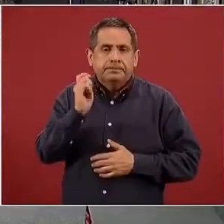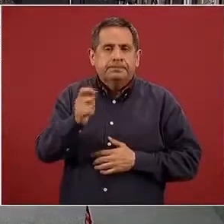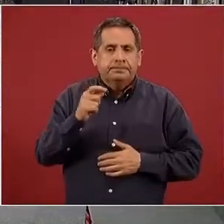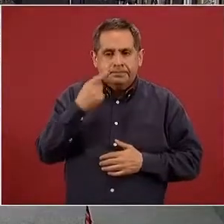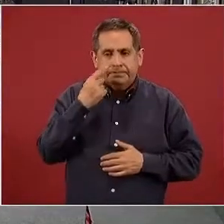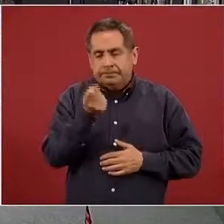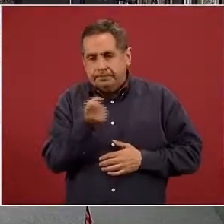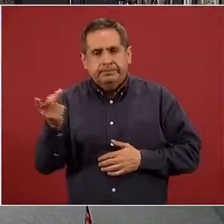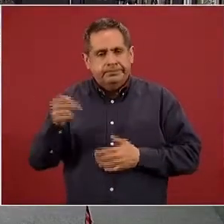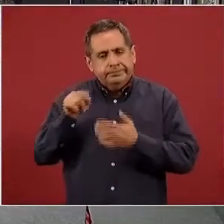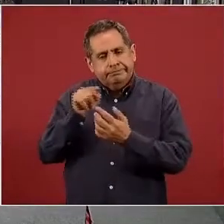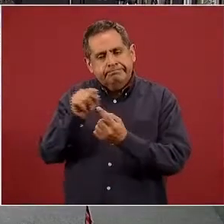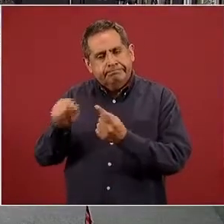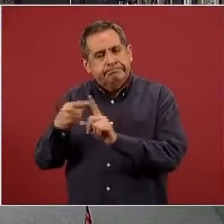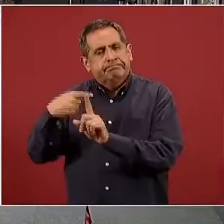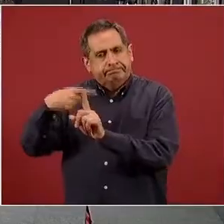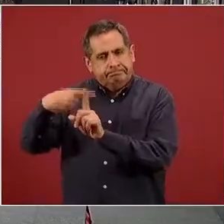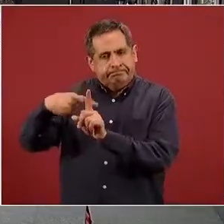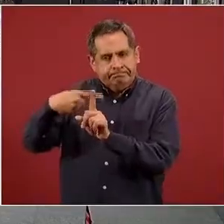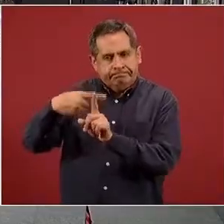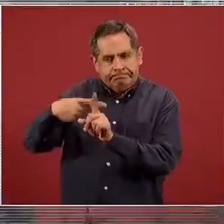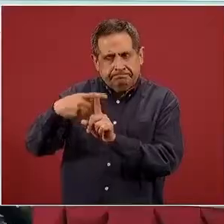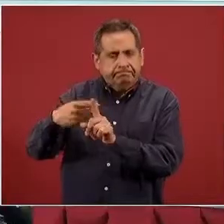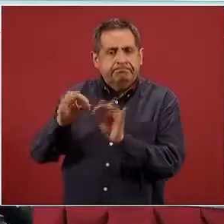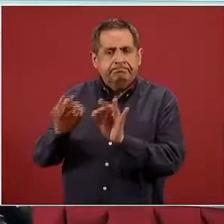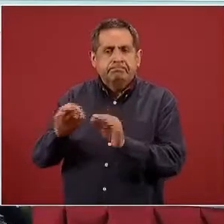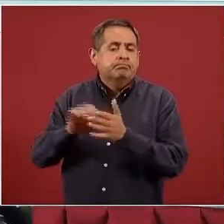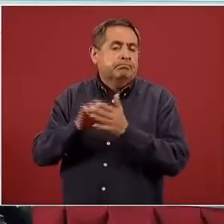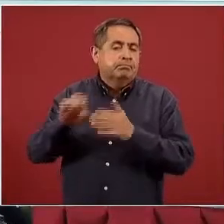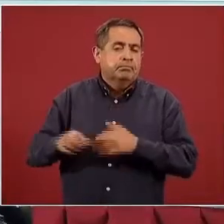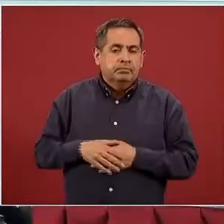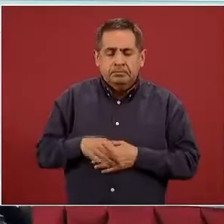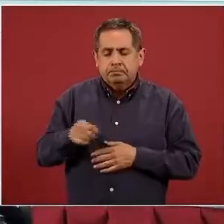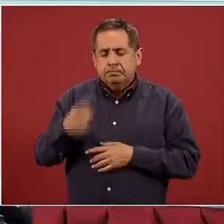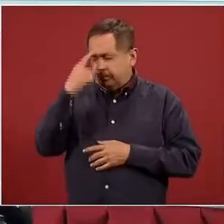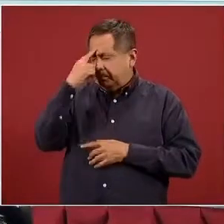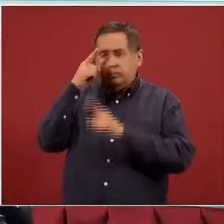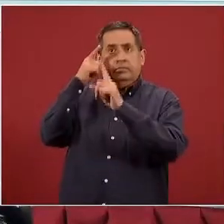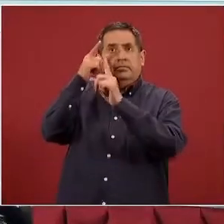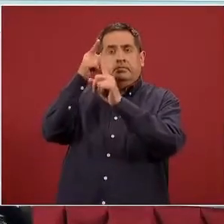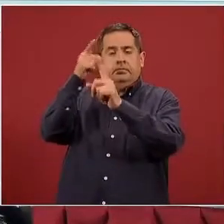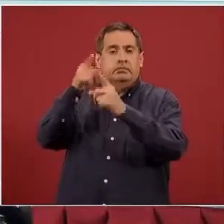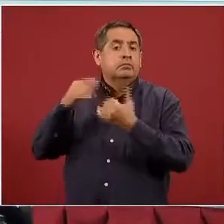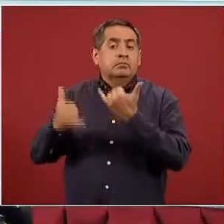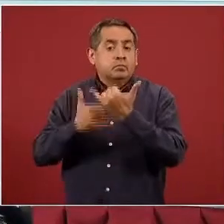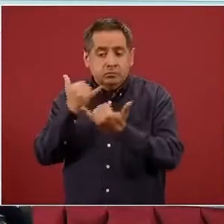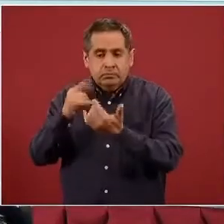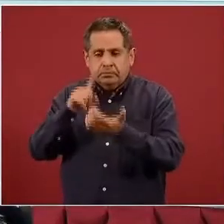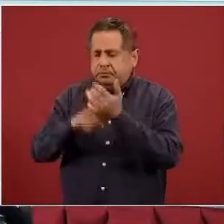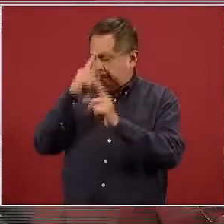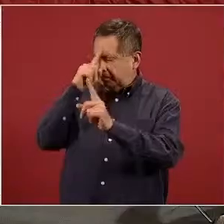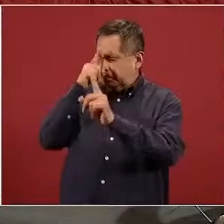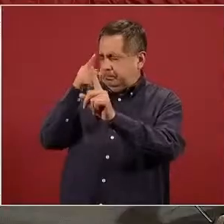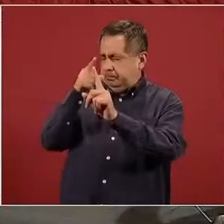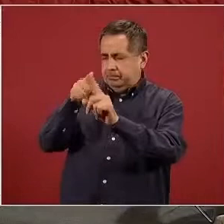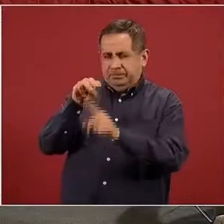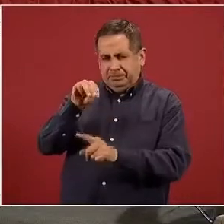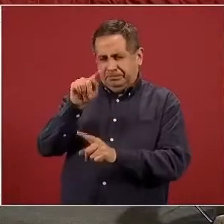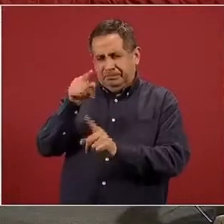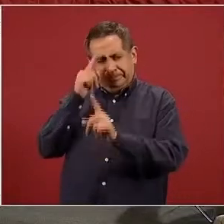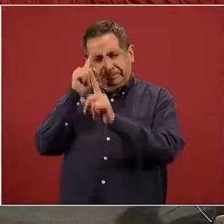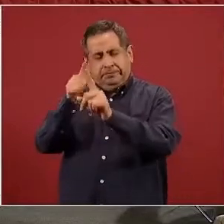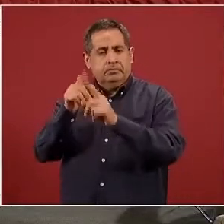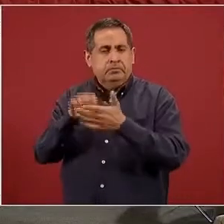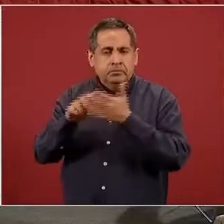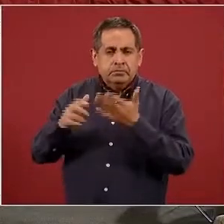tener ciertas cosas positivas, como el hecho de tener una meta, ¿no? Todos los juegos van a tener una meta, ¿no? El hecho de llegar